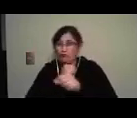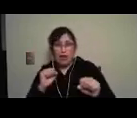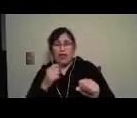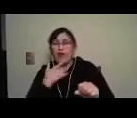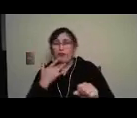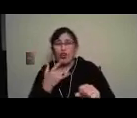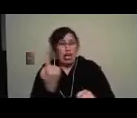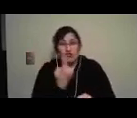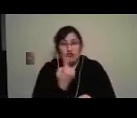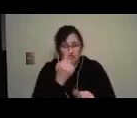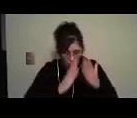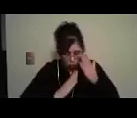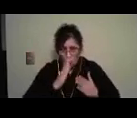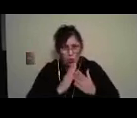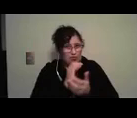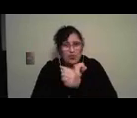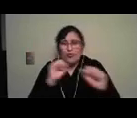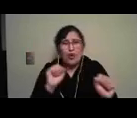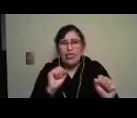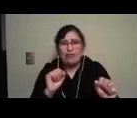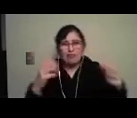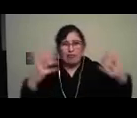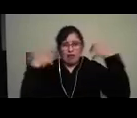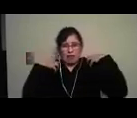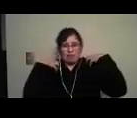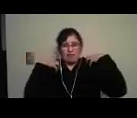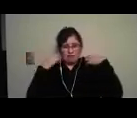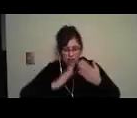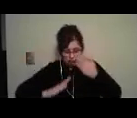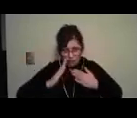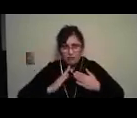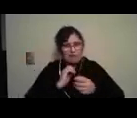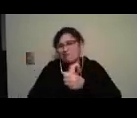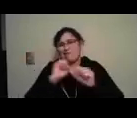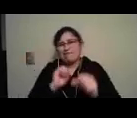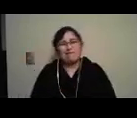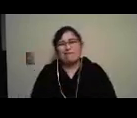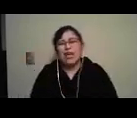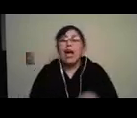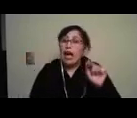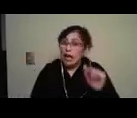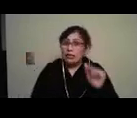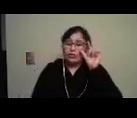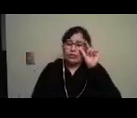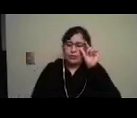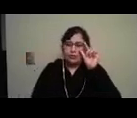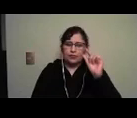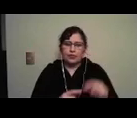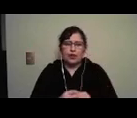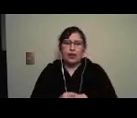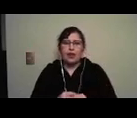capacidad para poder hacerse responsables de los cuidados que ellos necesitan. Y eso es algo que quienes nos dedicamos a